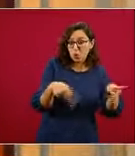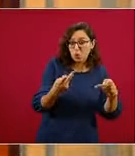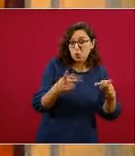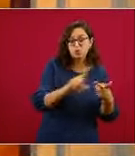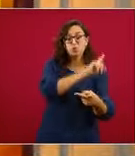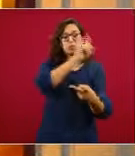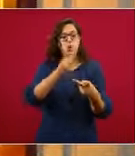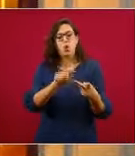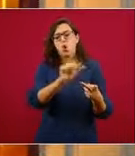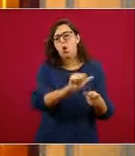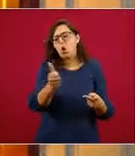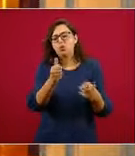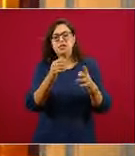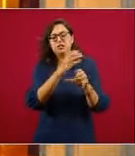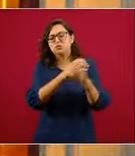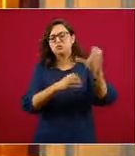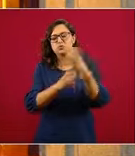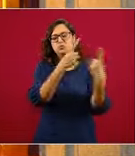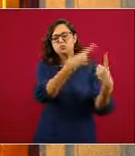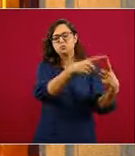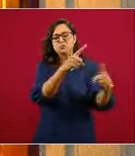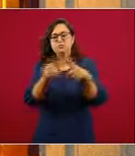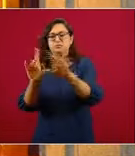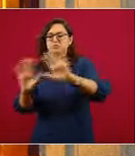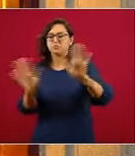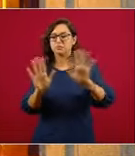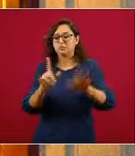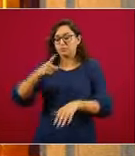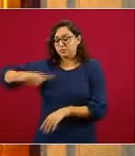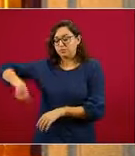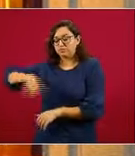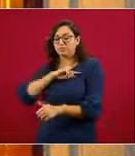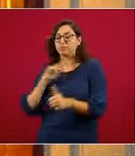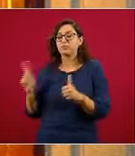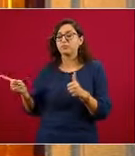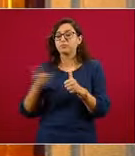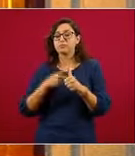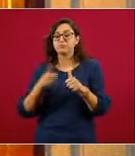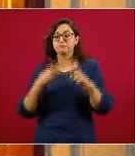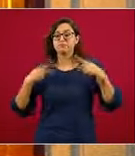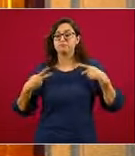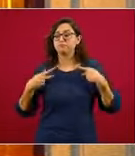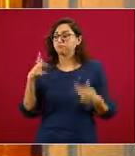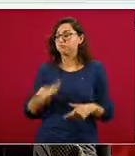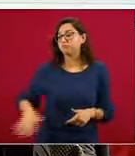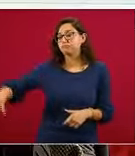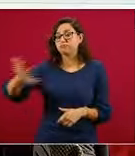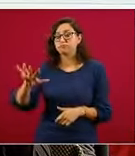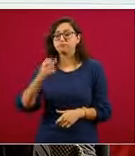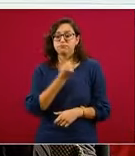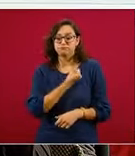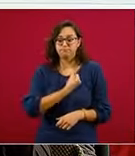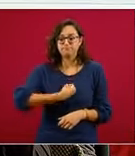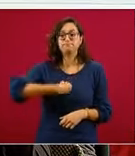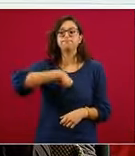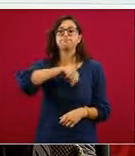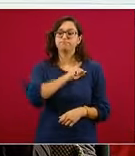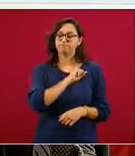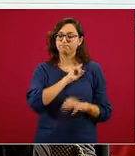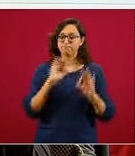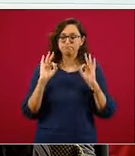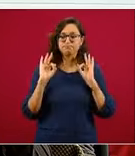otra situación, nosotros tenemos que salvaguardar como bien superior la salud pública. Bien, la que sigue.